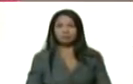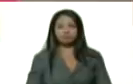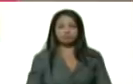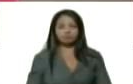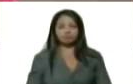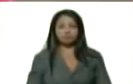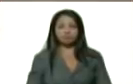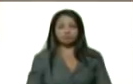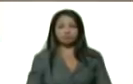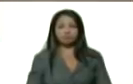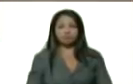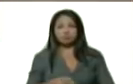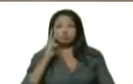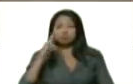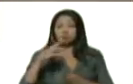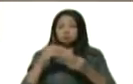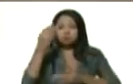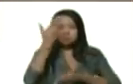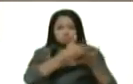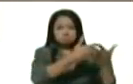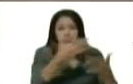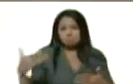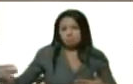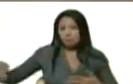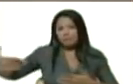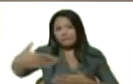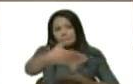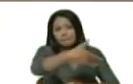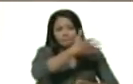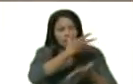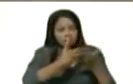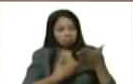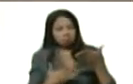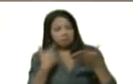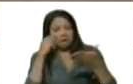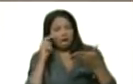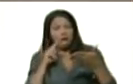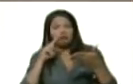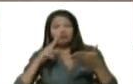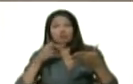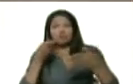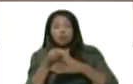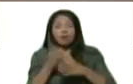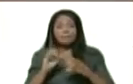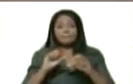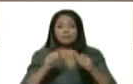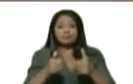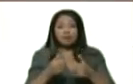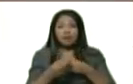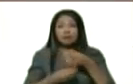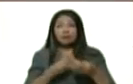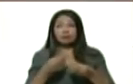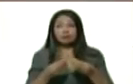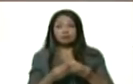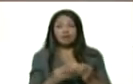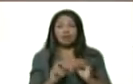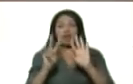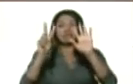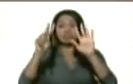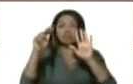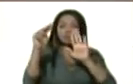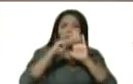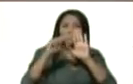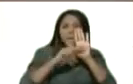agarrando y tomando en cuenta todas las propuestas que hay, voy a entregar las 7